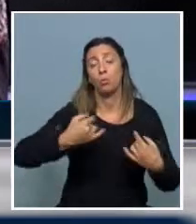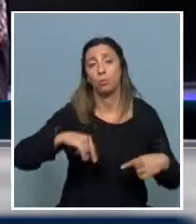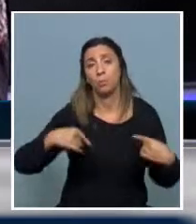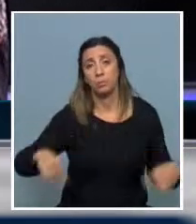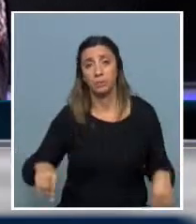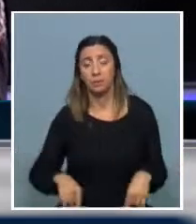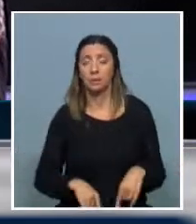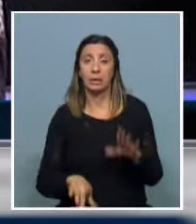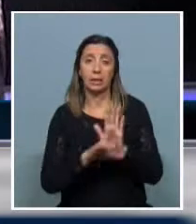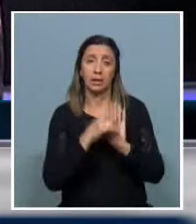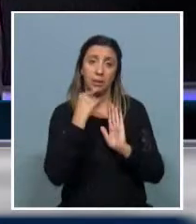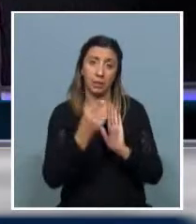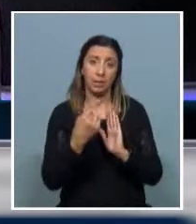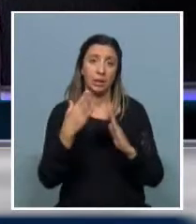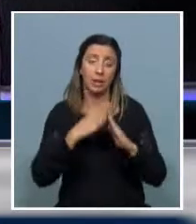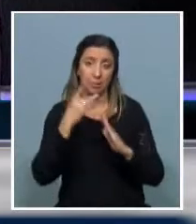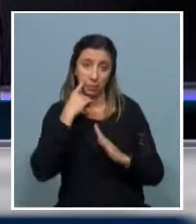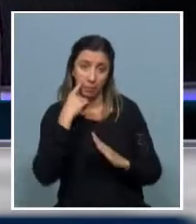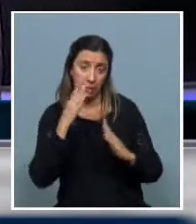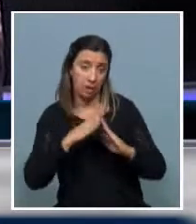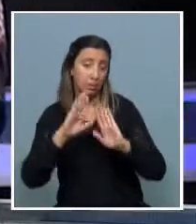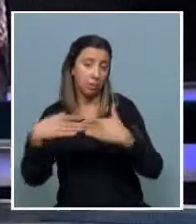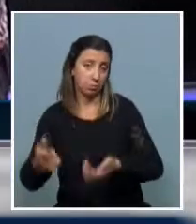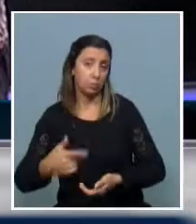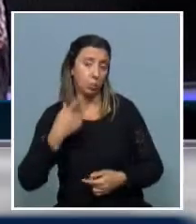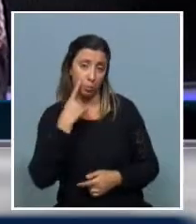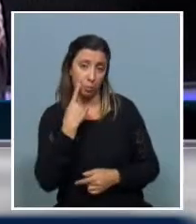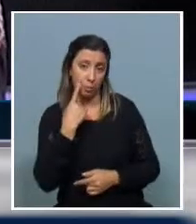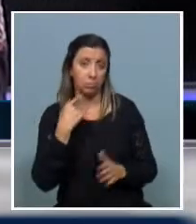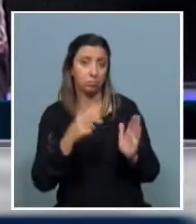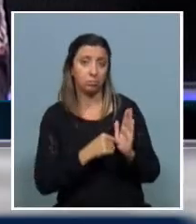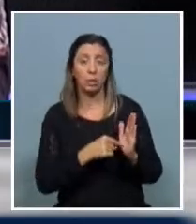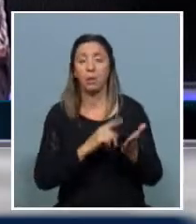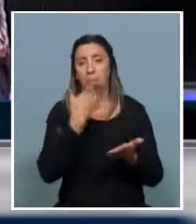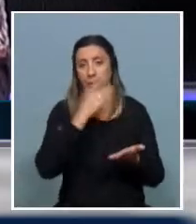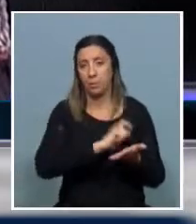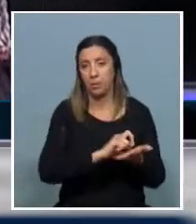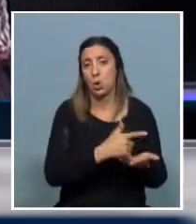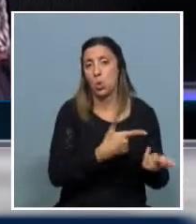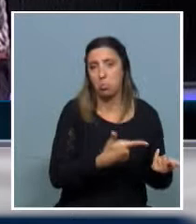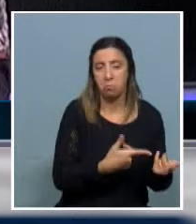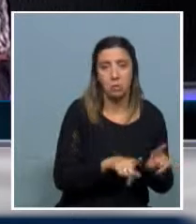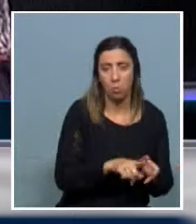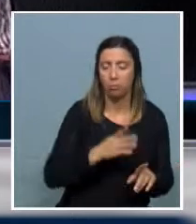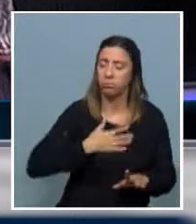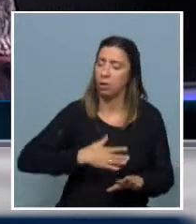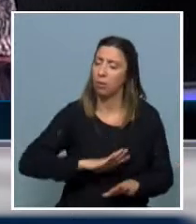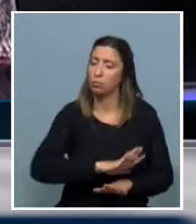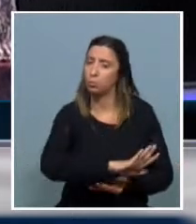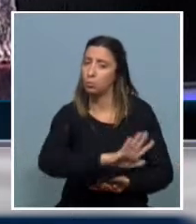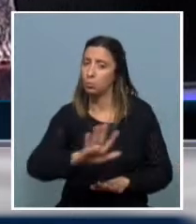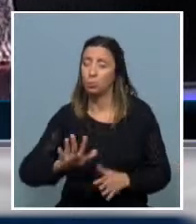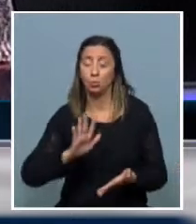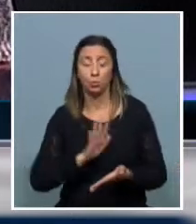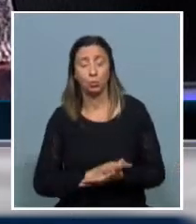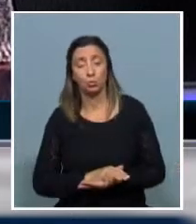que establece la ley que debo habitar la casa que me fue adjudicada. Uh-huh. Esté escriturada o no esté escriturada, ¿sí? Para mayor tranquilidad. Respecto a